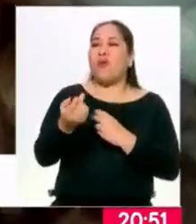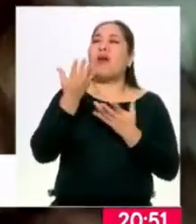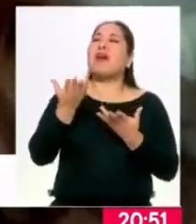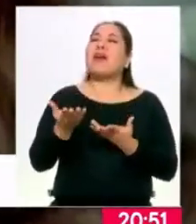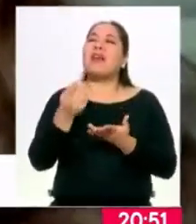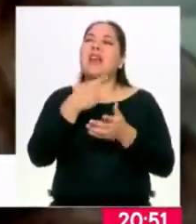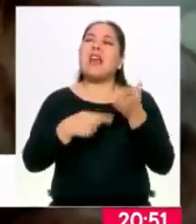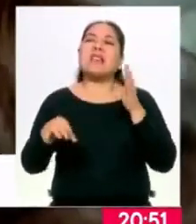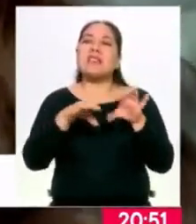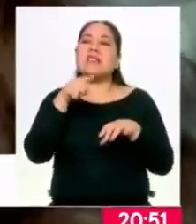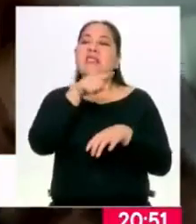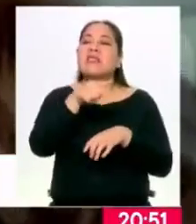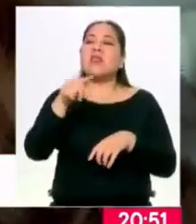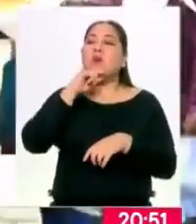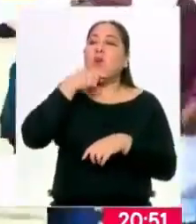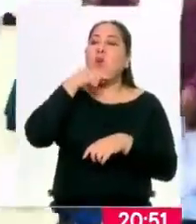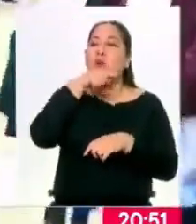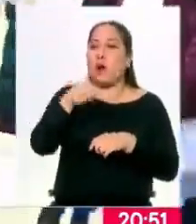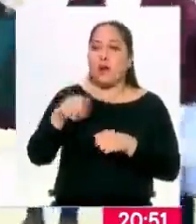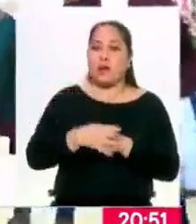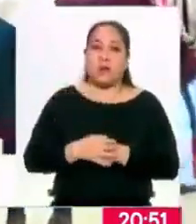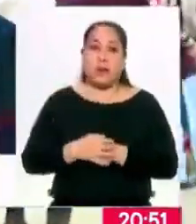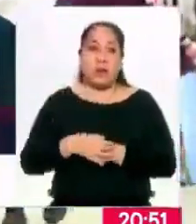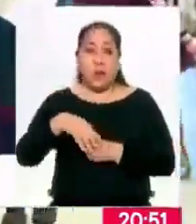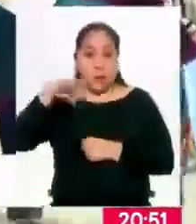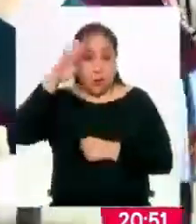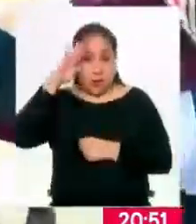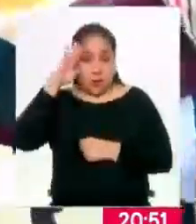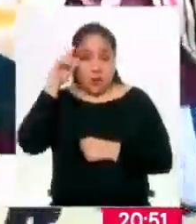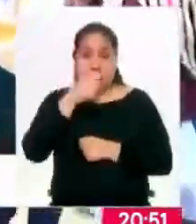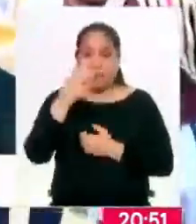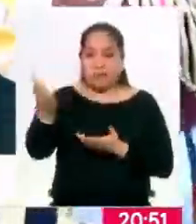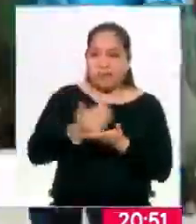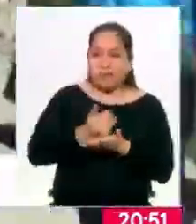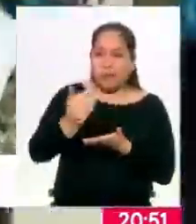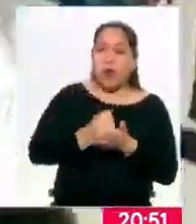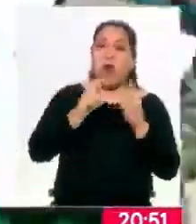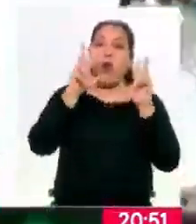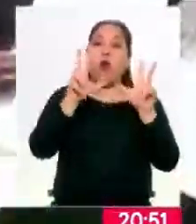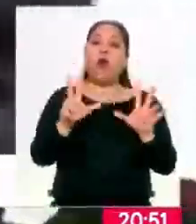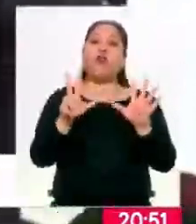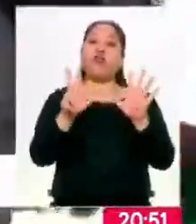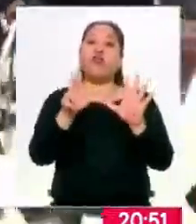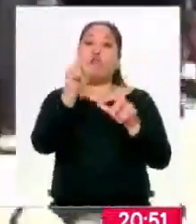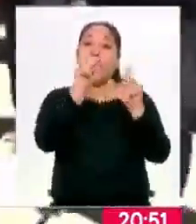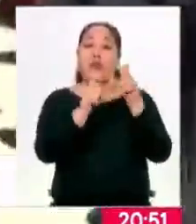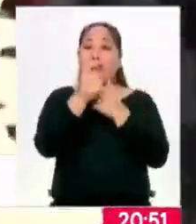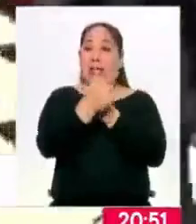sido sometidas estas mujeres. La policía espera tomar las declaraciones de los 8 pobladores